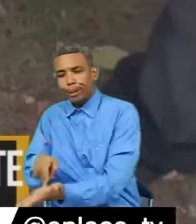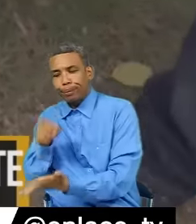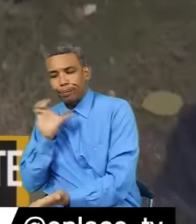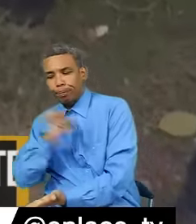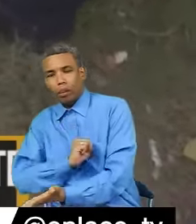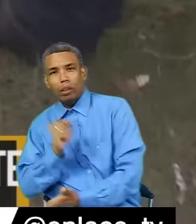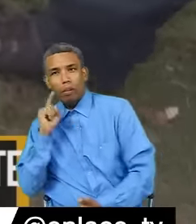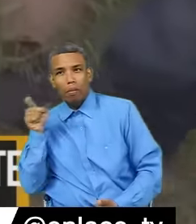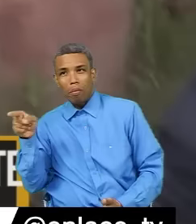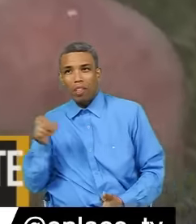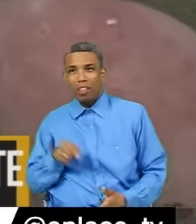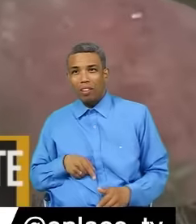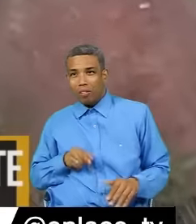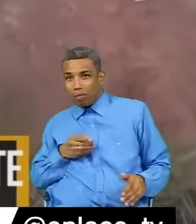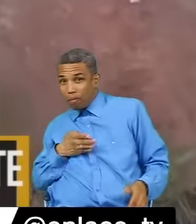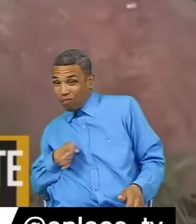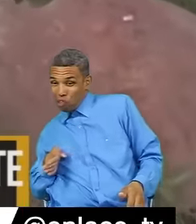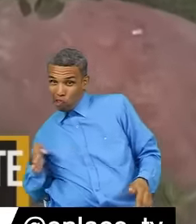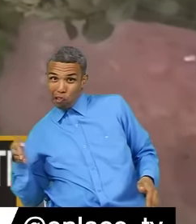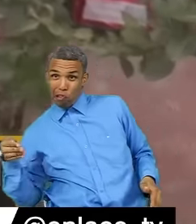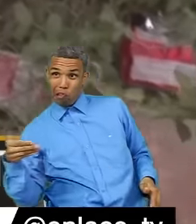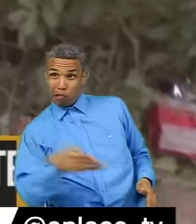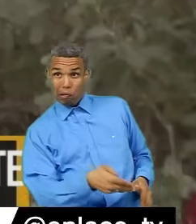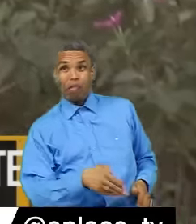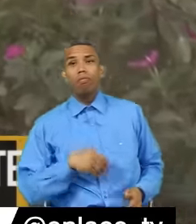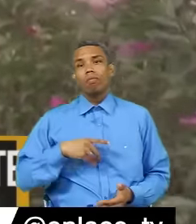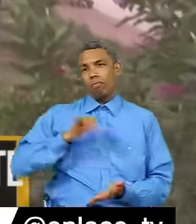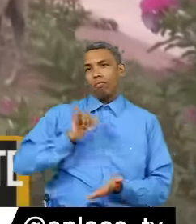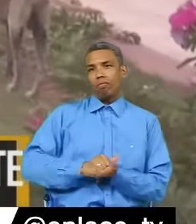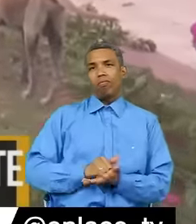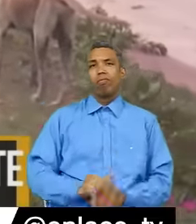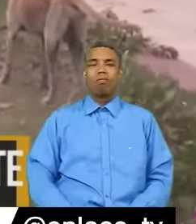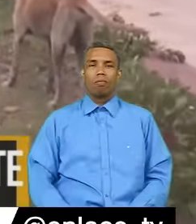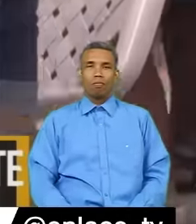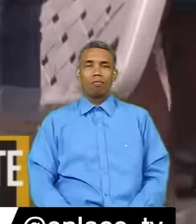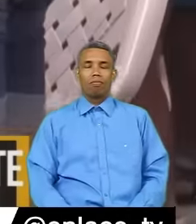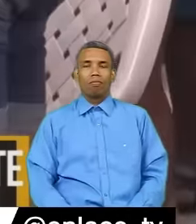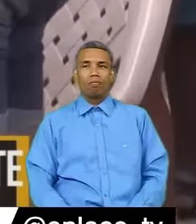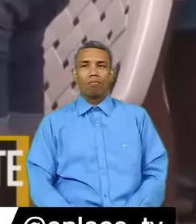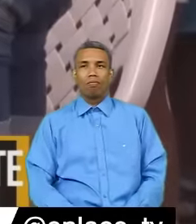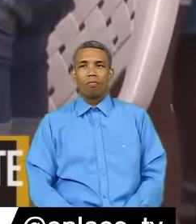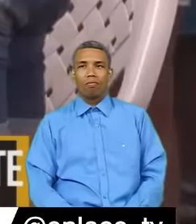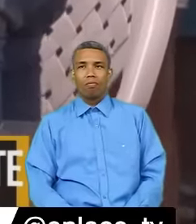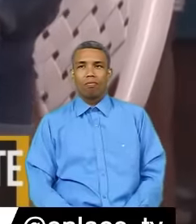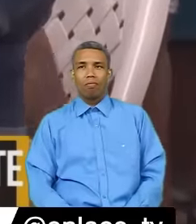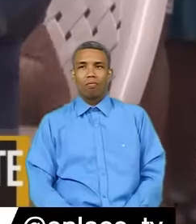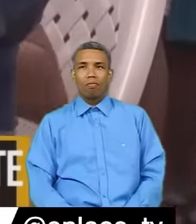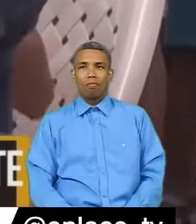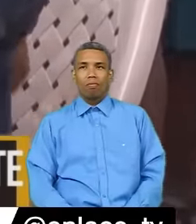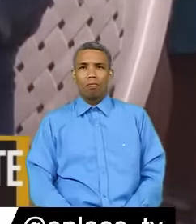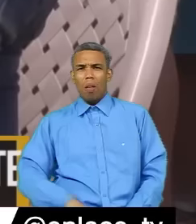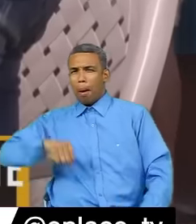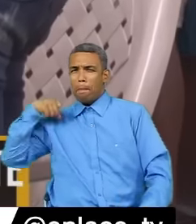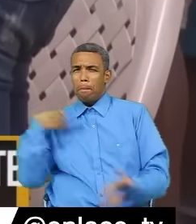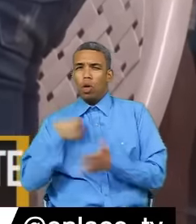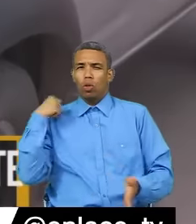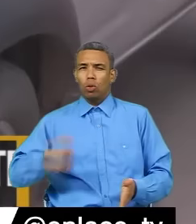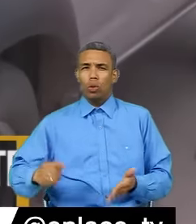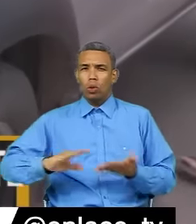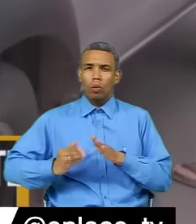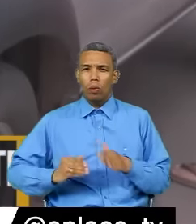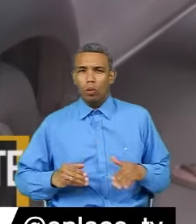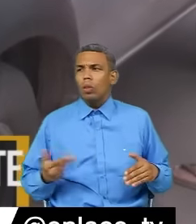llanta. Ese se llevó un poco de mata. Se llevó todo eso de ahí para allá. Al escuchar el estruendo, la comunidad salió para detener a